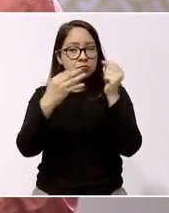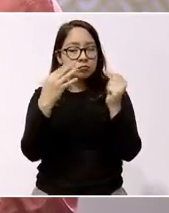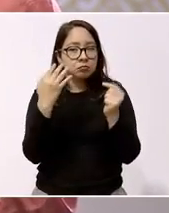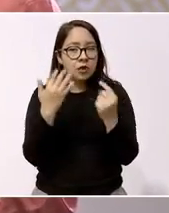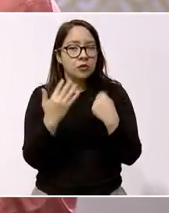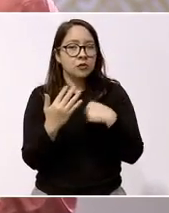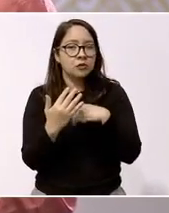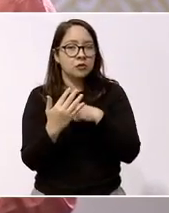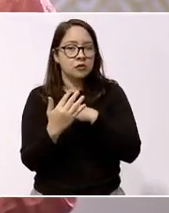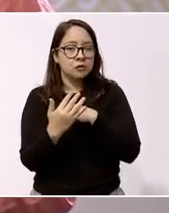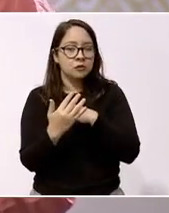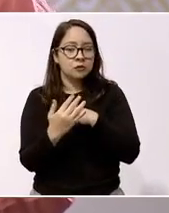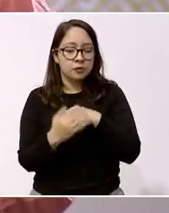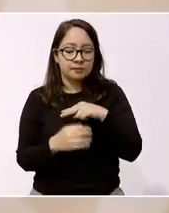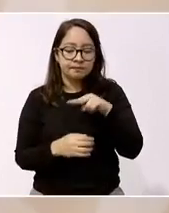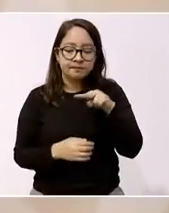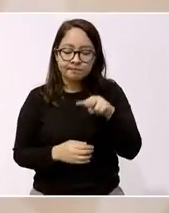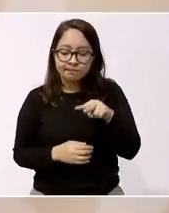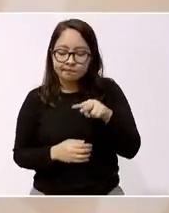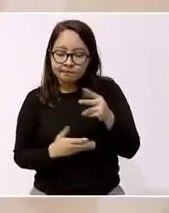nosotros estamos